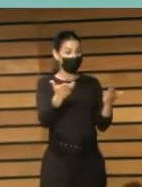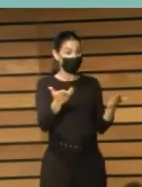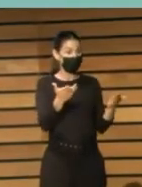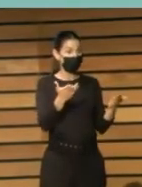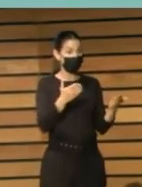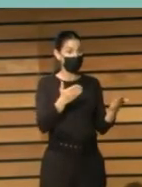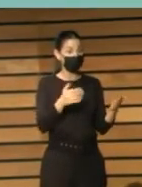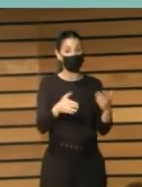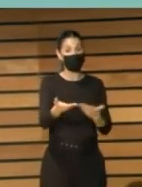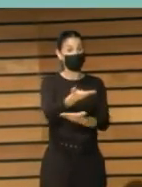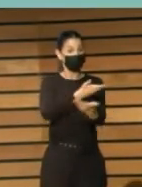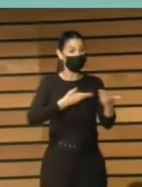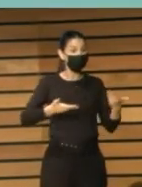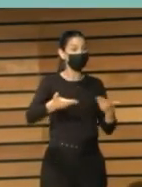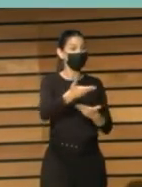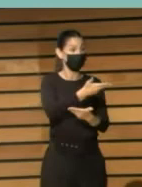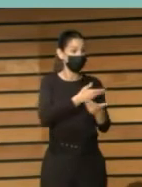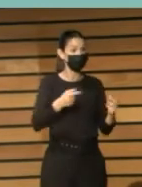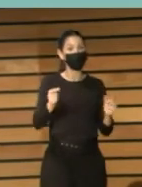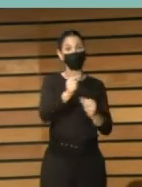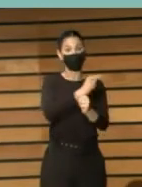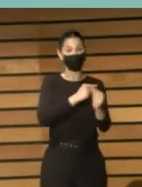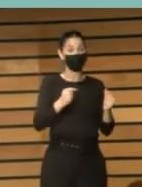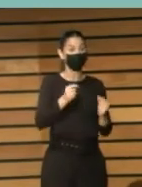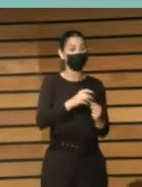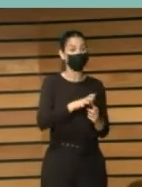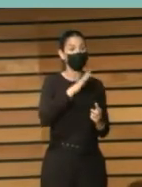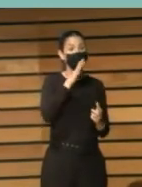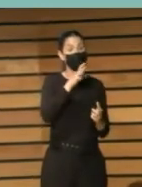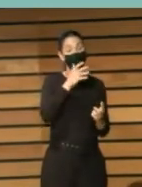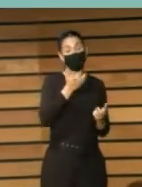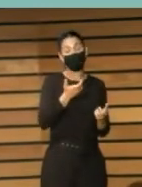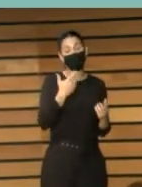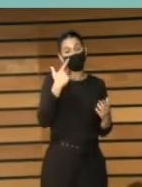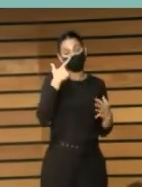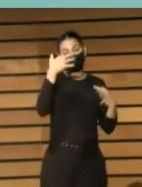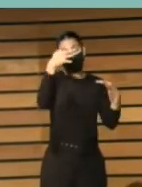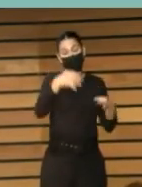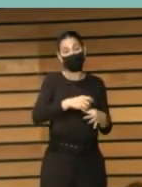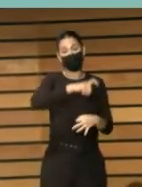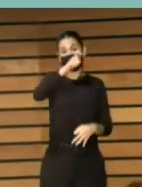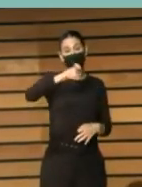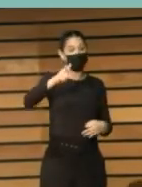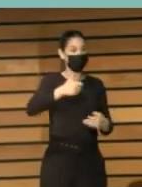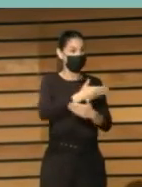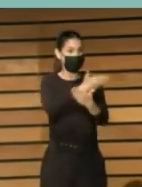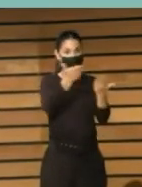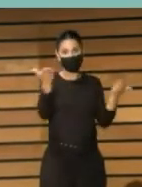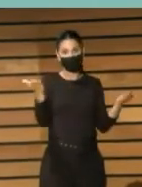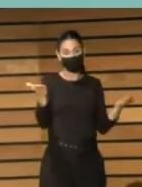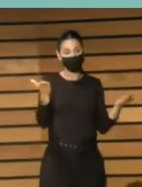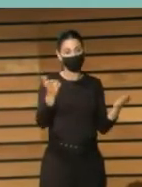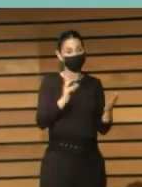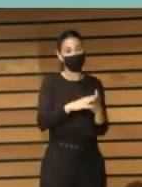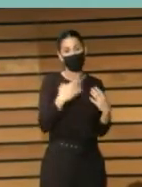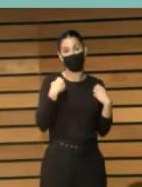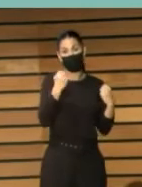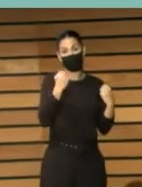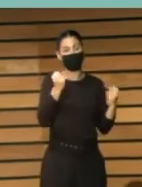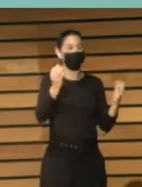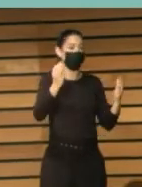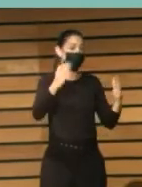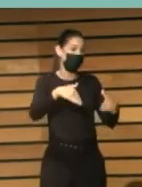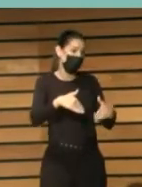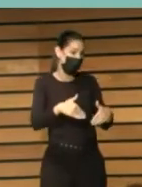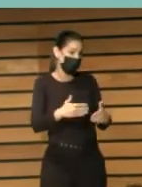de poder, porque en realidad los ciudadanos tenemos muy poco poder de actuación en el mundo. Así.